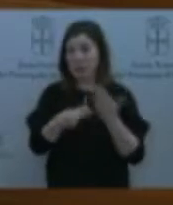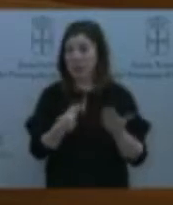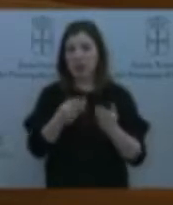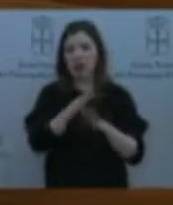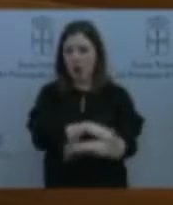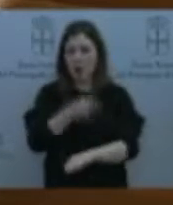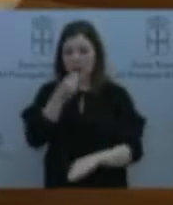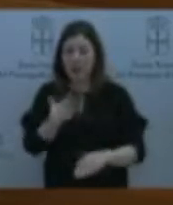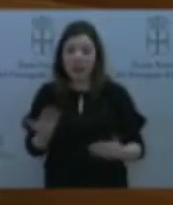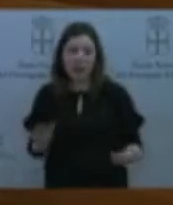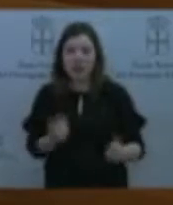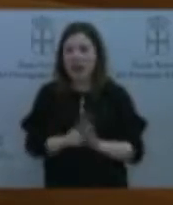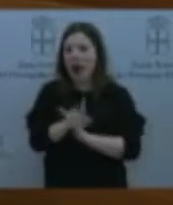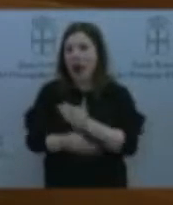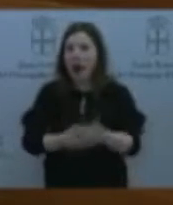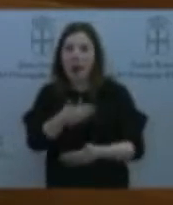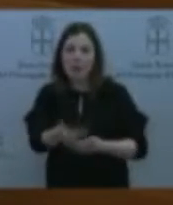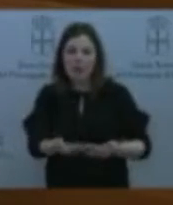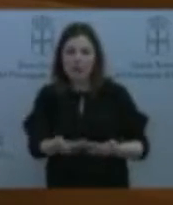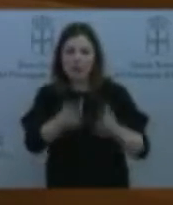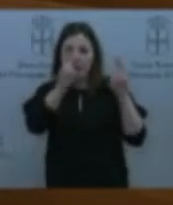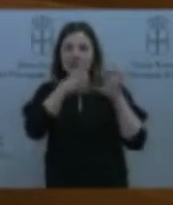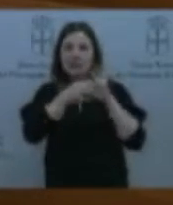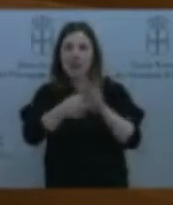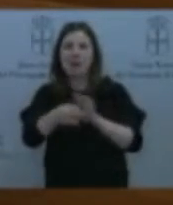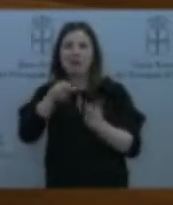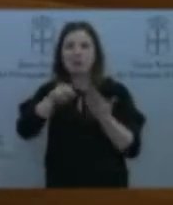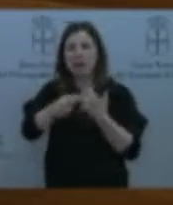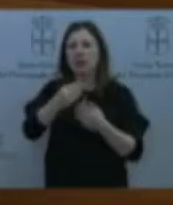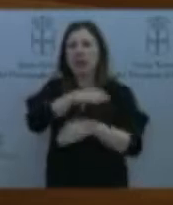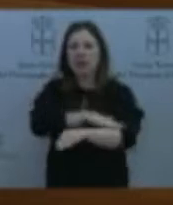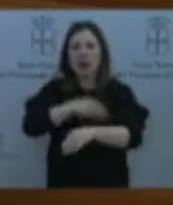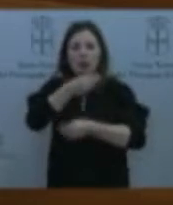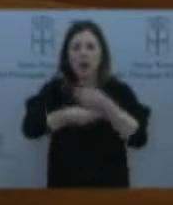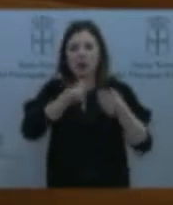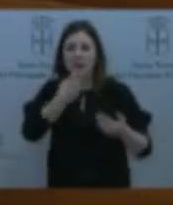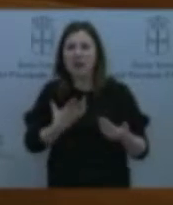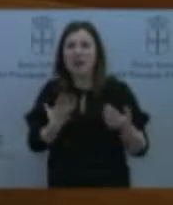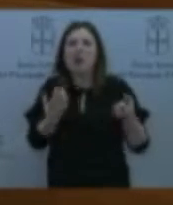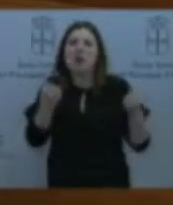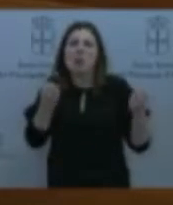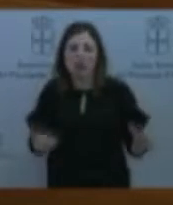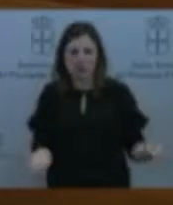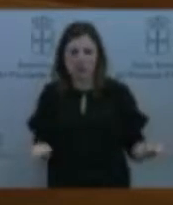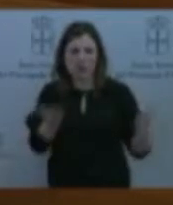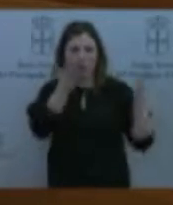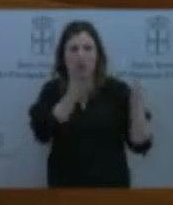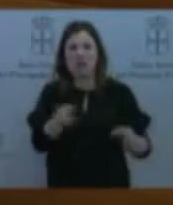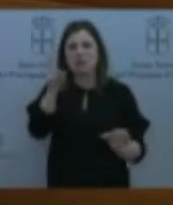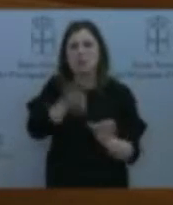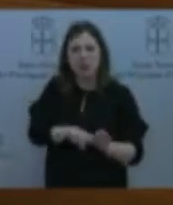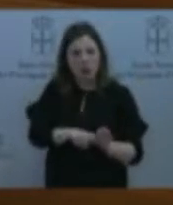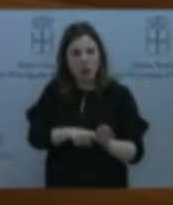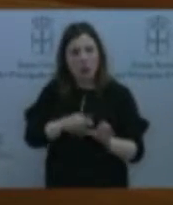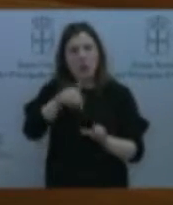¿en cuántos avances en materia de transparencia, de buen gobierno, de rendición de cuentas, ¿en cuántos avances han estado ustedes? ¿En cuántas propuestas han estado ustedes? Les recuerdo